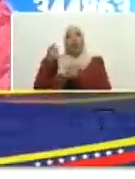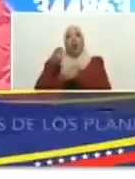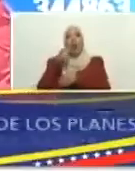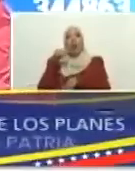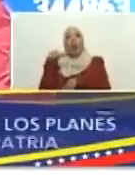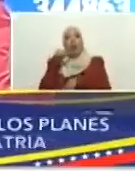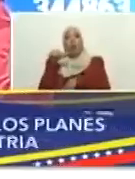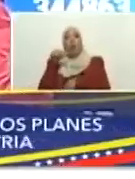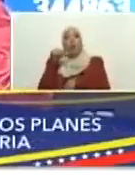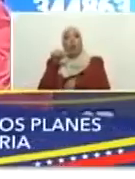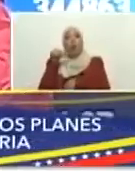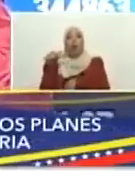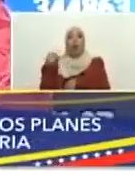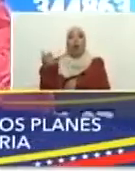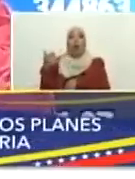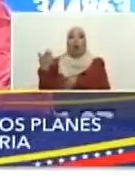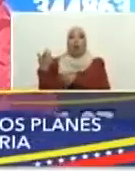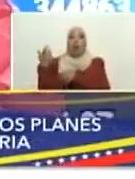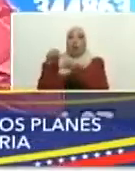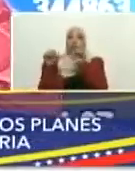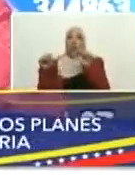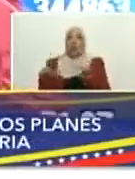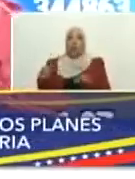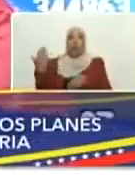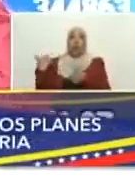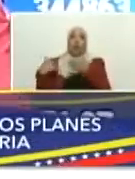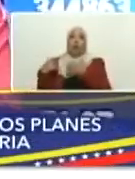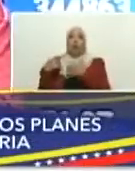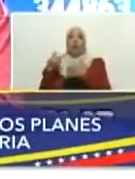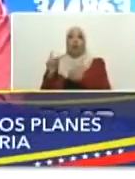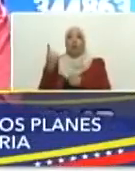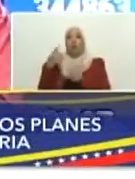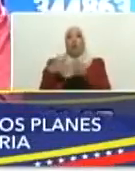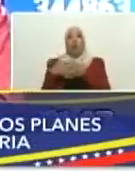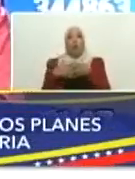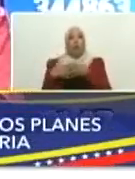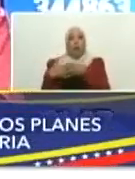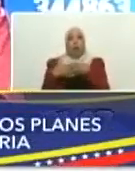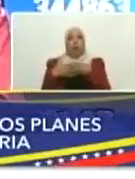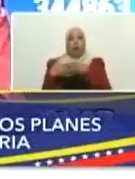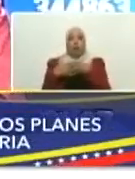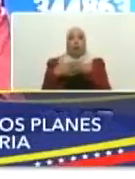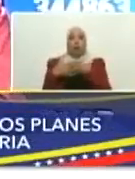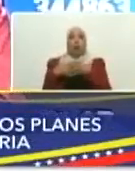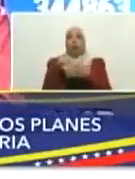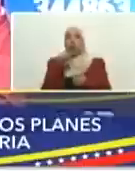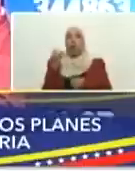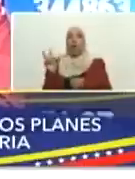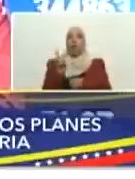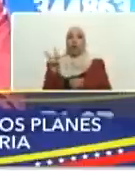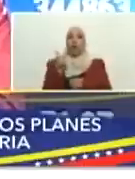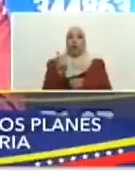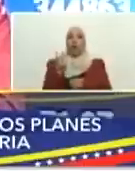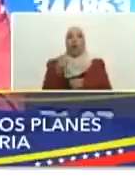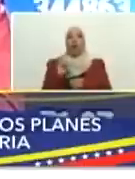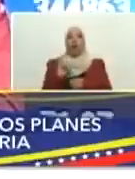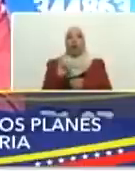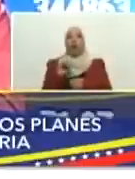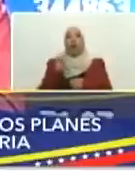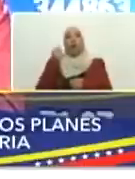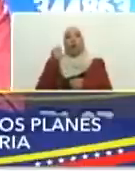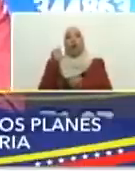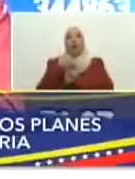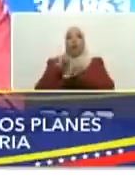denunciar ese modelo colonial de la OFAP y del imperialismo norteamericano. Y les digo desde Venezuela, Venezuela no se la